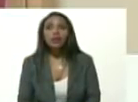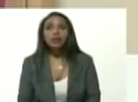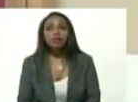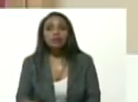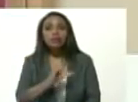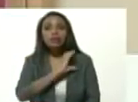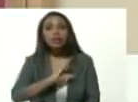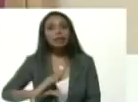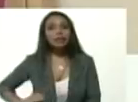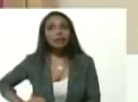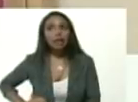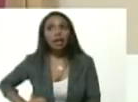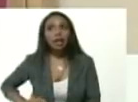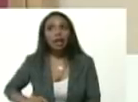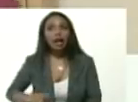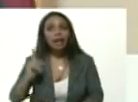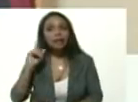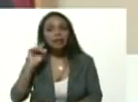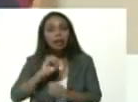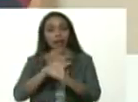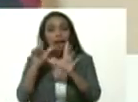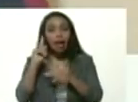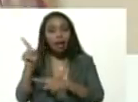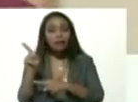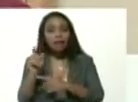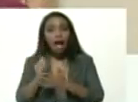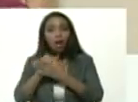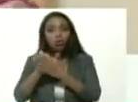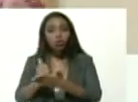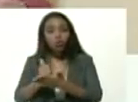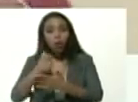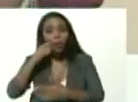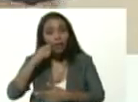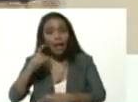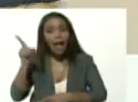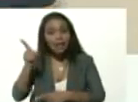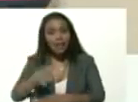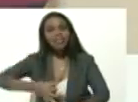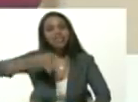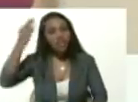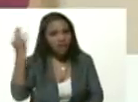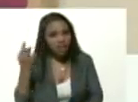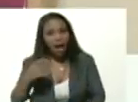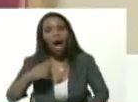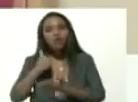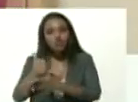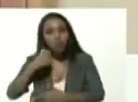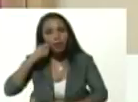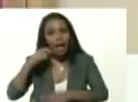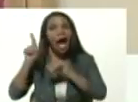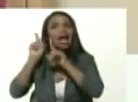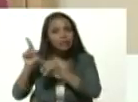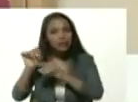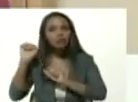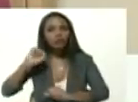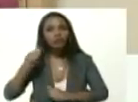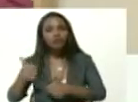de nuestros hermanos de Cuba. Esa es la verdadera ayuda humanitaria. La ayuda